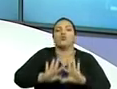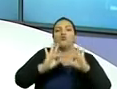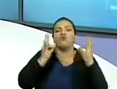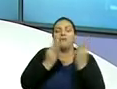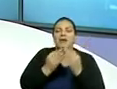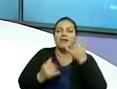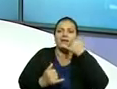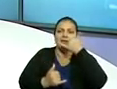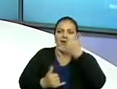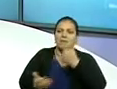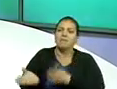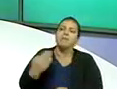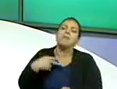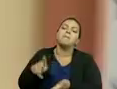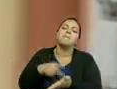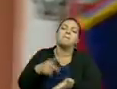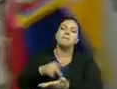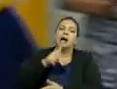ustedes.